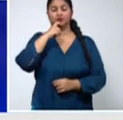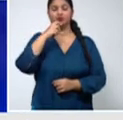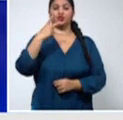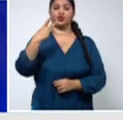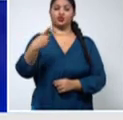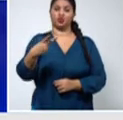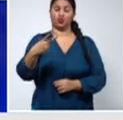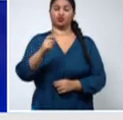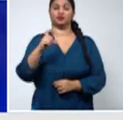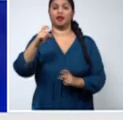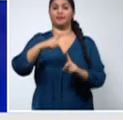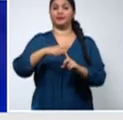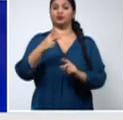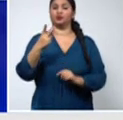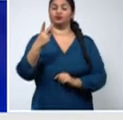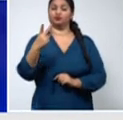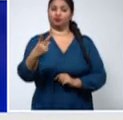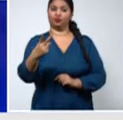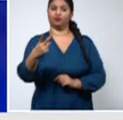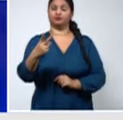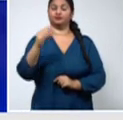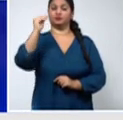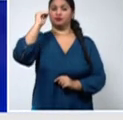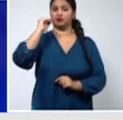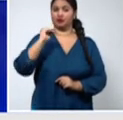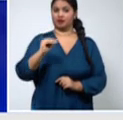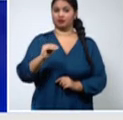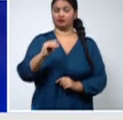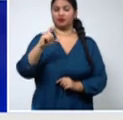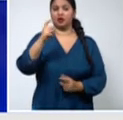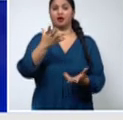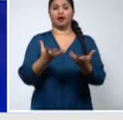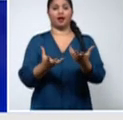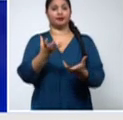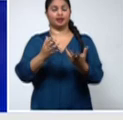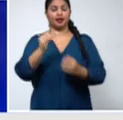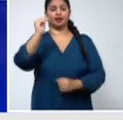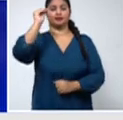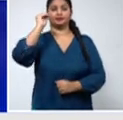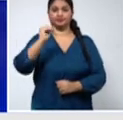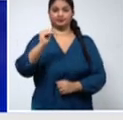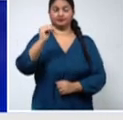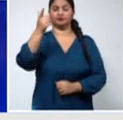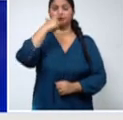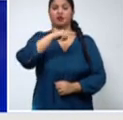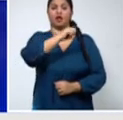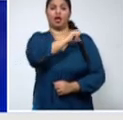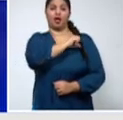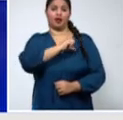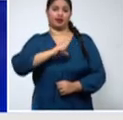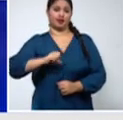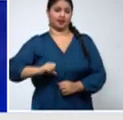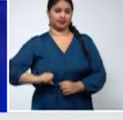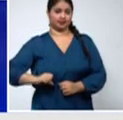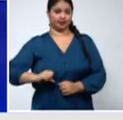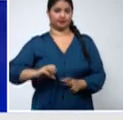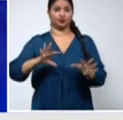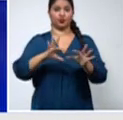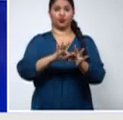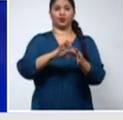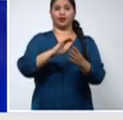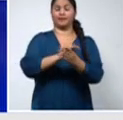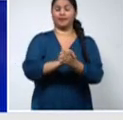Caimito con 2, Candelaria, Guanajay, Alquizar y Guira de Melena con un